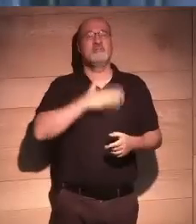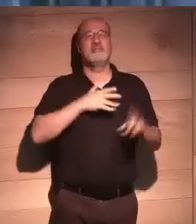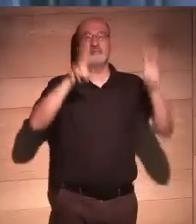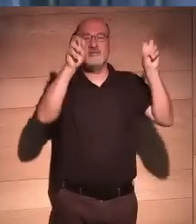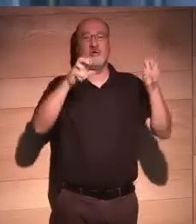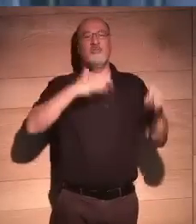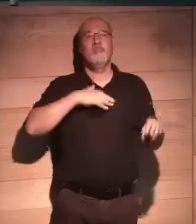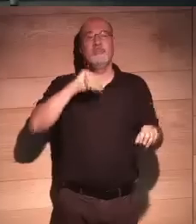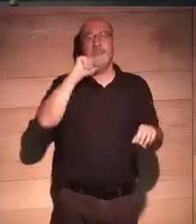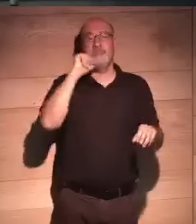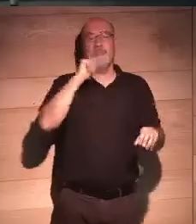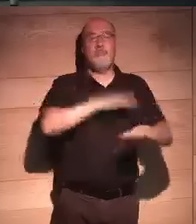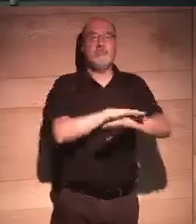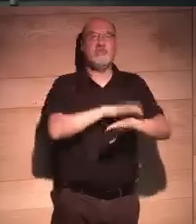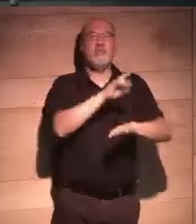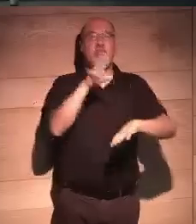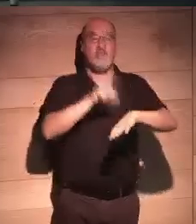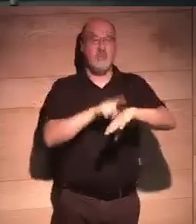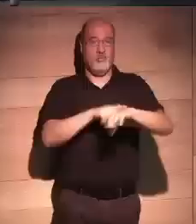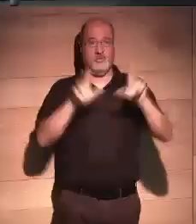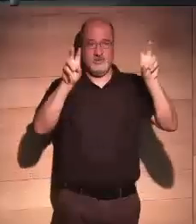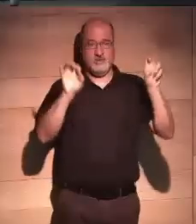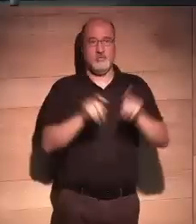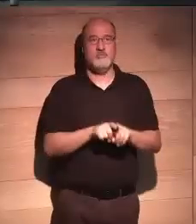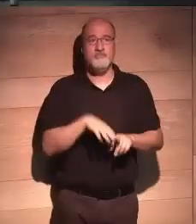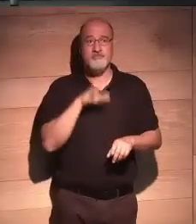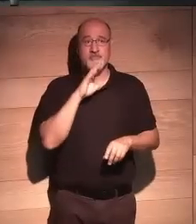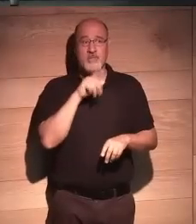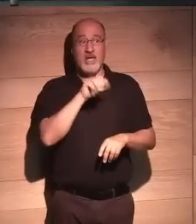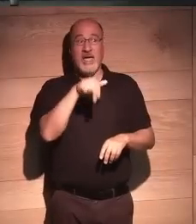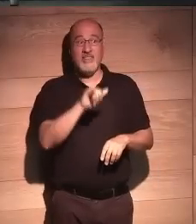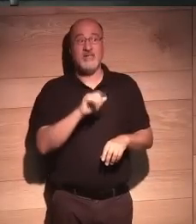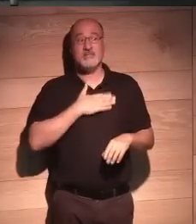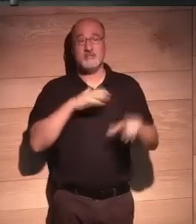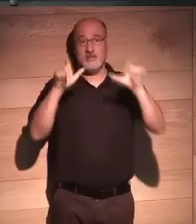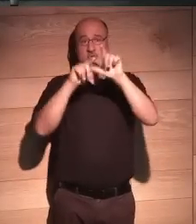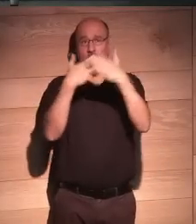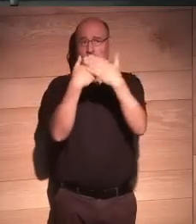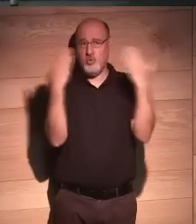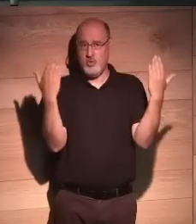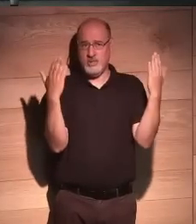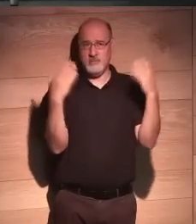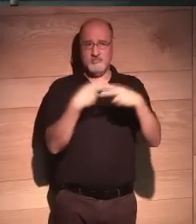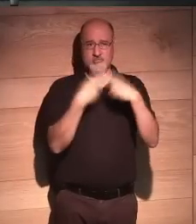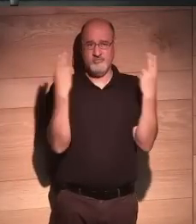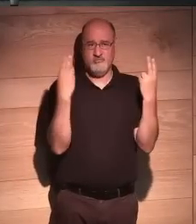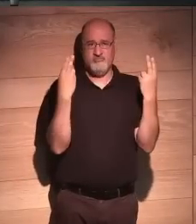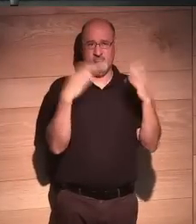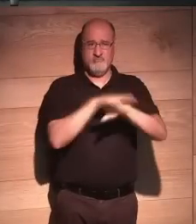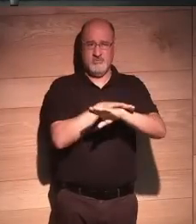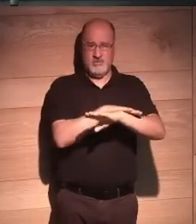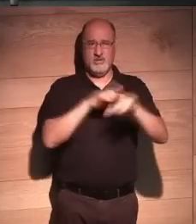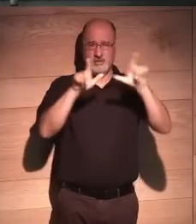Estuvo en la privada. Yo estuve en la época, y pudo hacer cosas interesantes. En la pública, yo estuve en la época que te he dicho que yo creo que